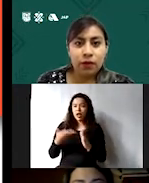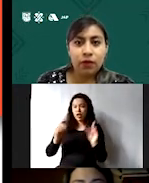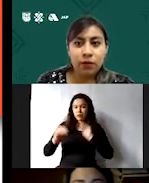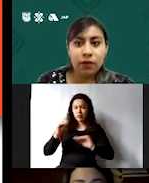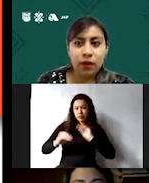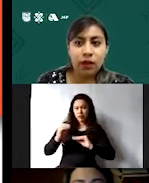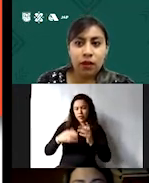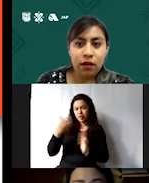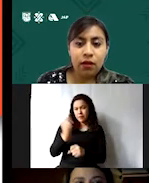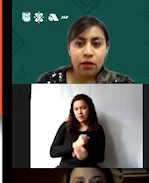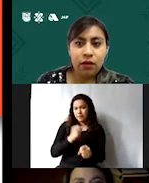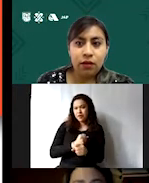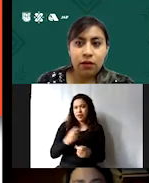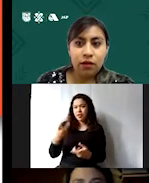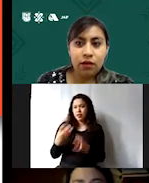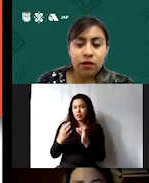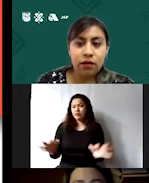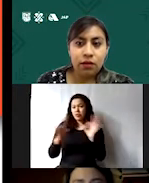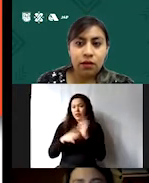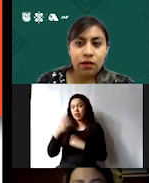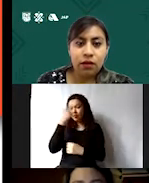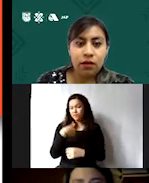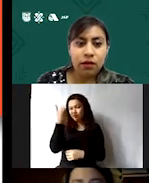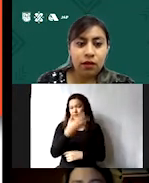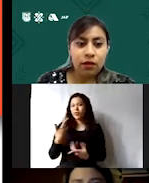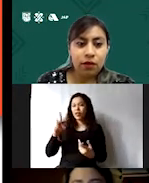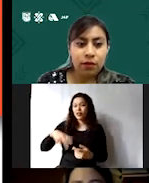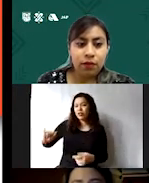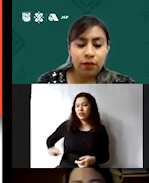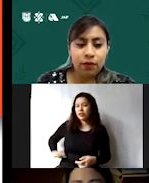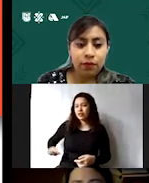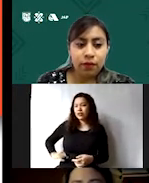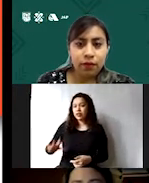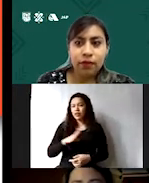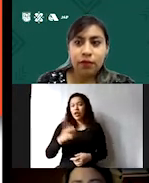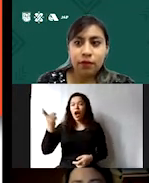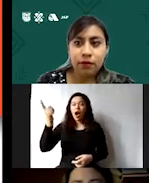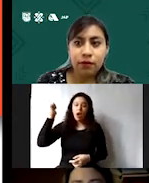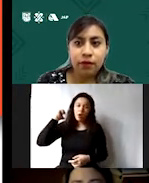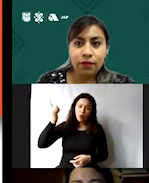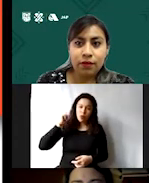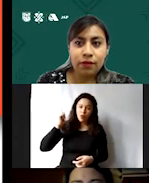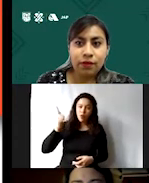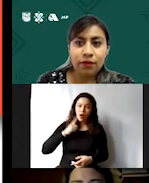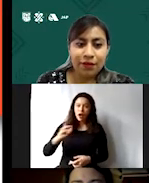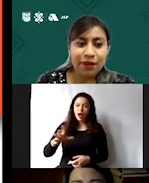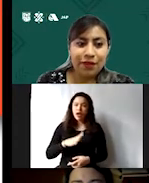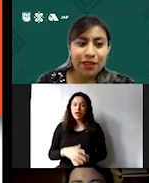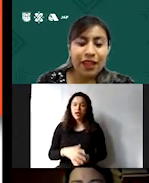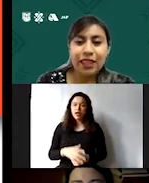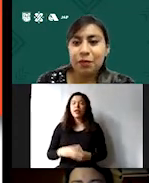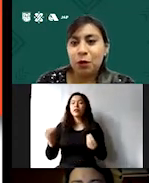las prácticas, ¿no? Sería interesante tenerlos. Ojalá pudiéramos ya tenerlos.